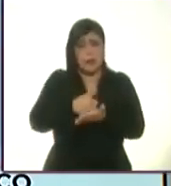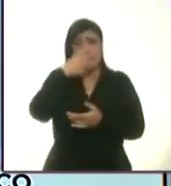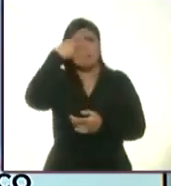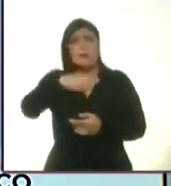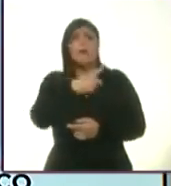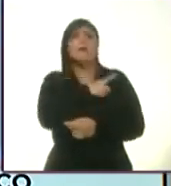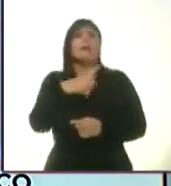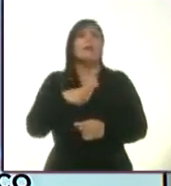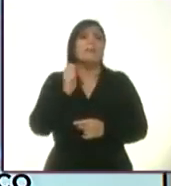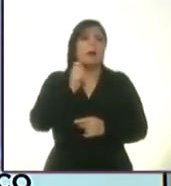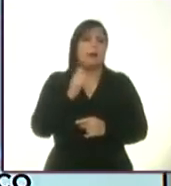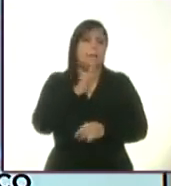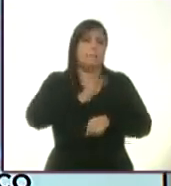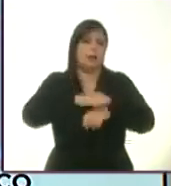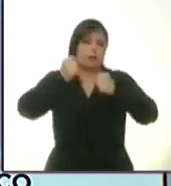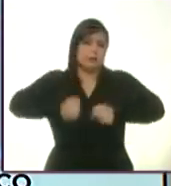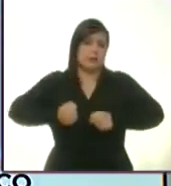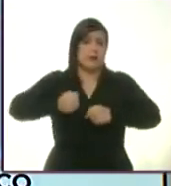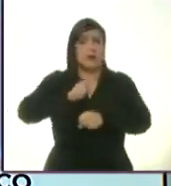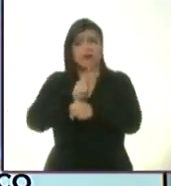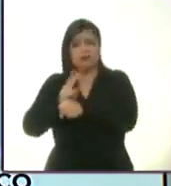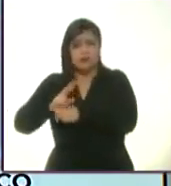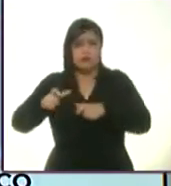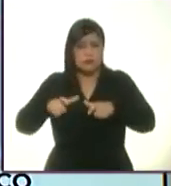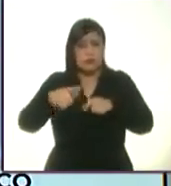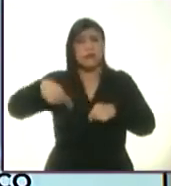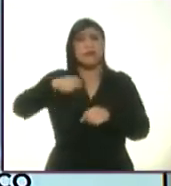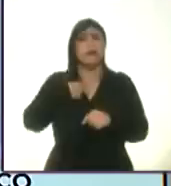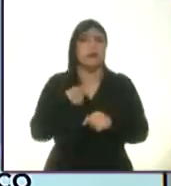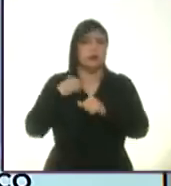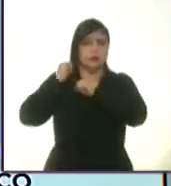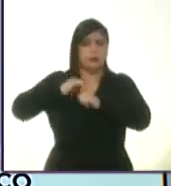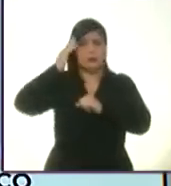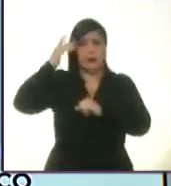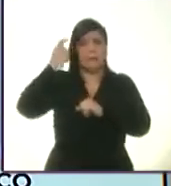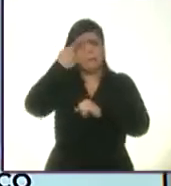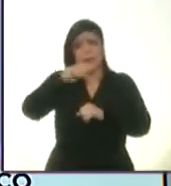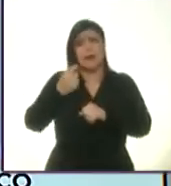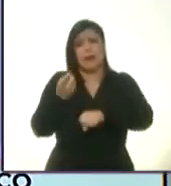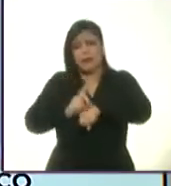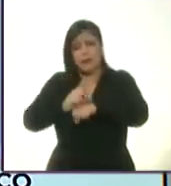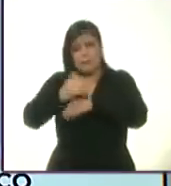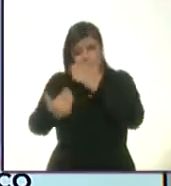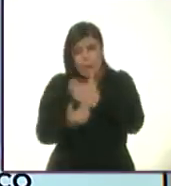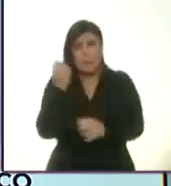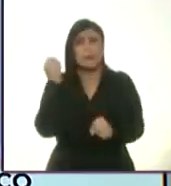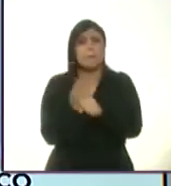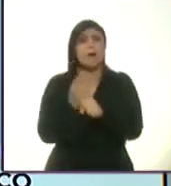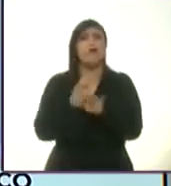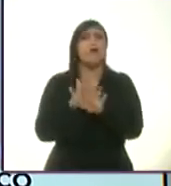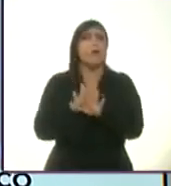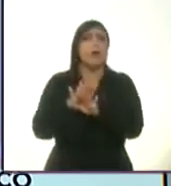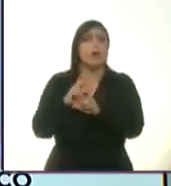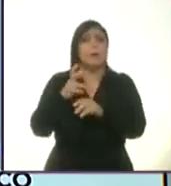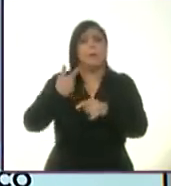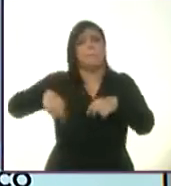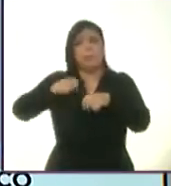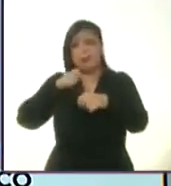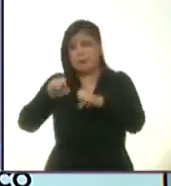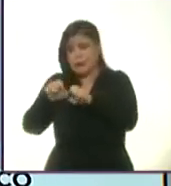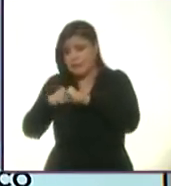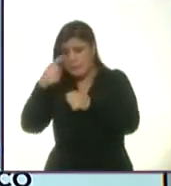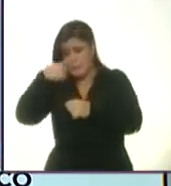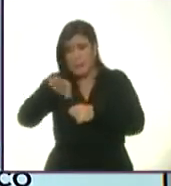nuestras manos la seguridad voy a encabezar el gabinete de seguridad todos los días muy temprano en la mañana pero sobre todo va a ser un